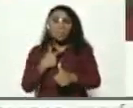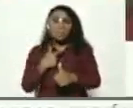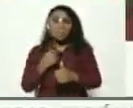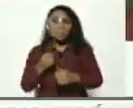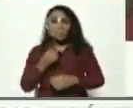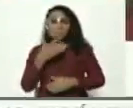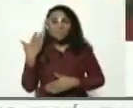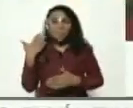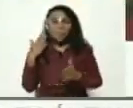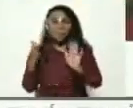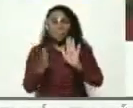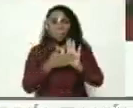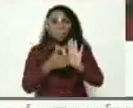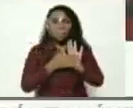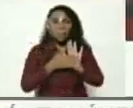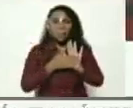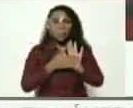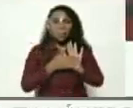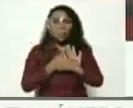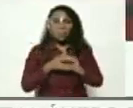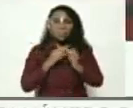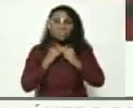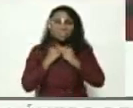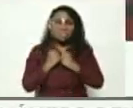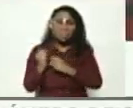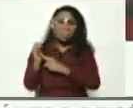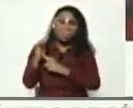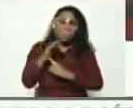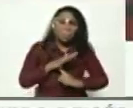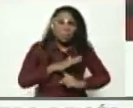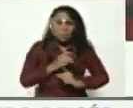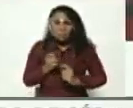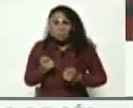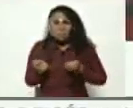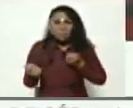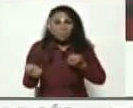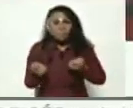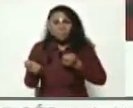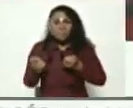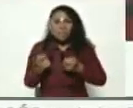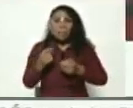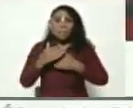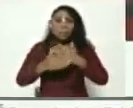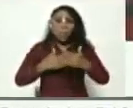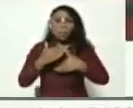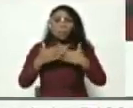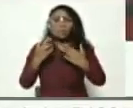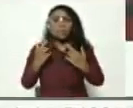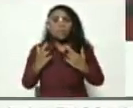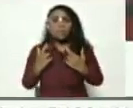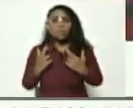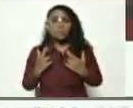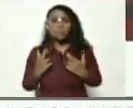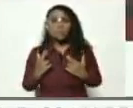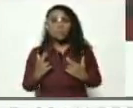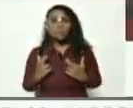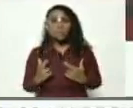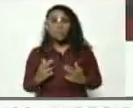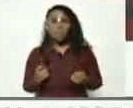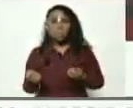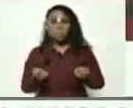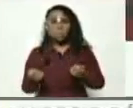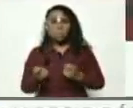o apego forzado por el imperio de la dominación que fue relajándose por la inconducta de los